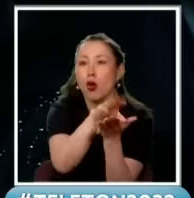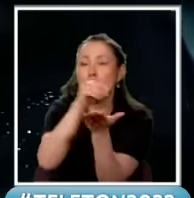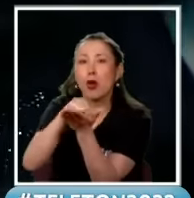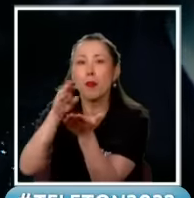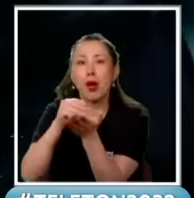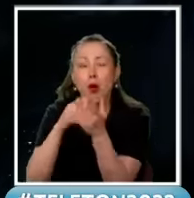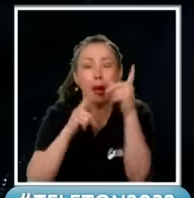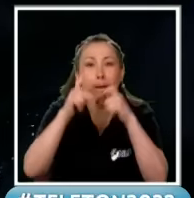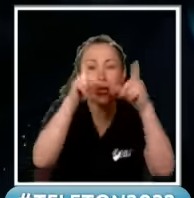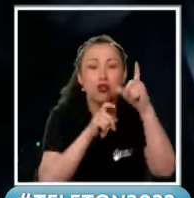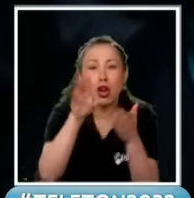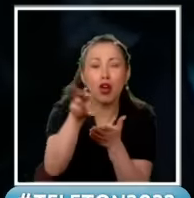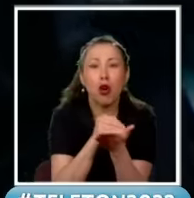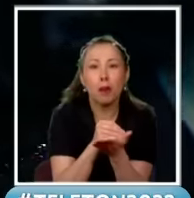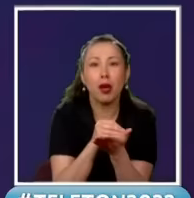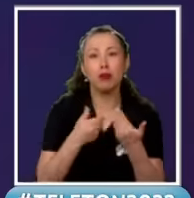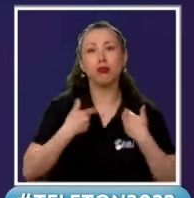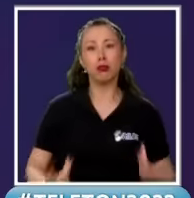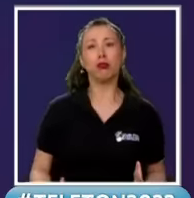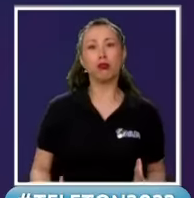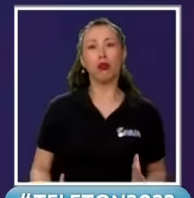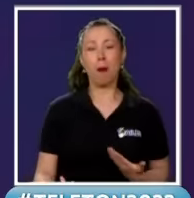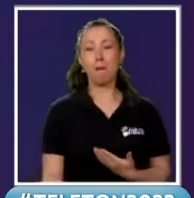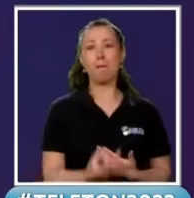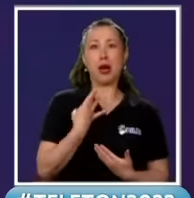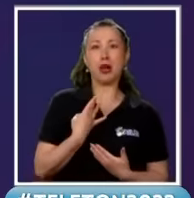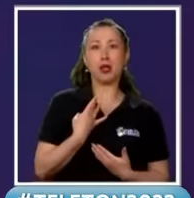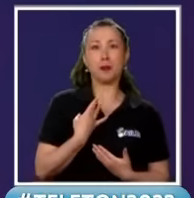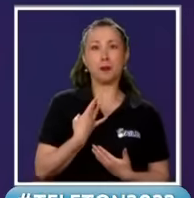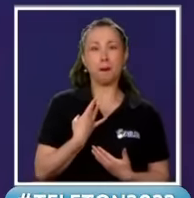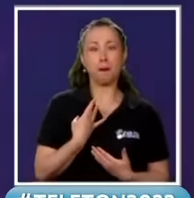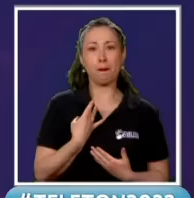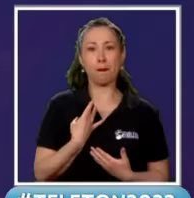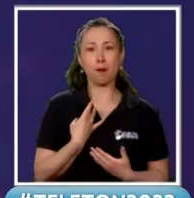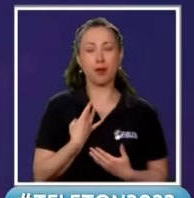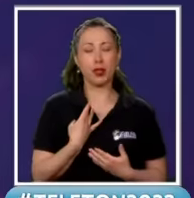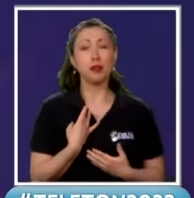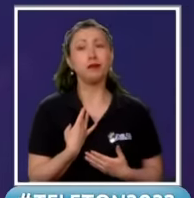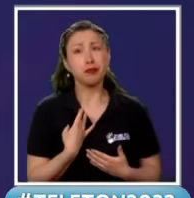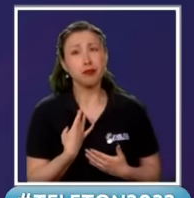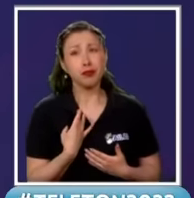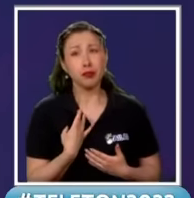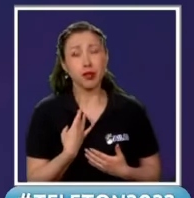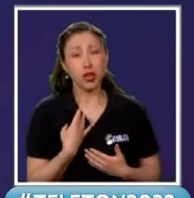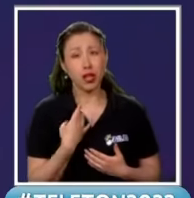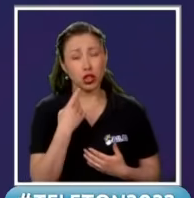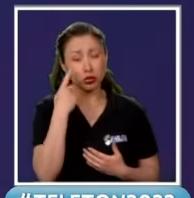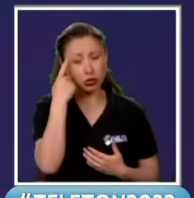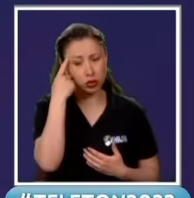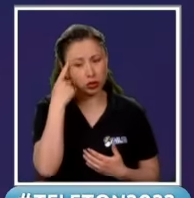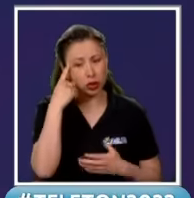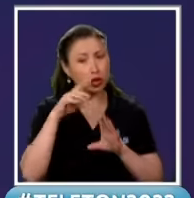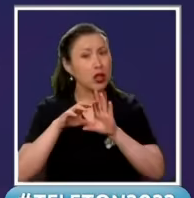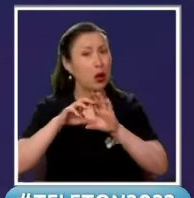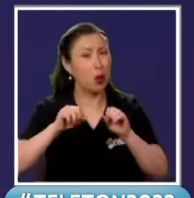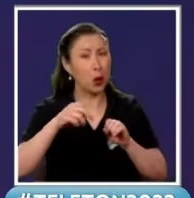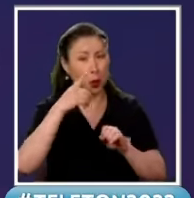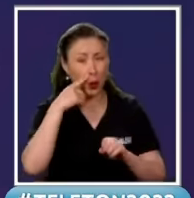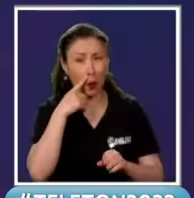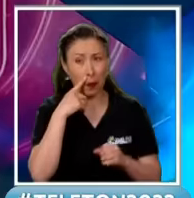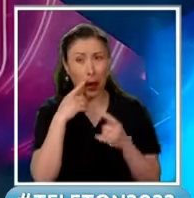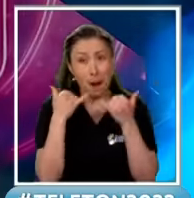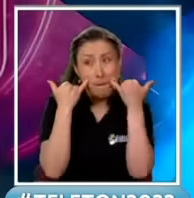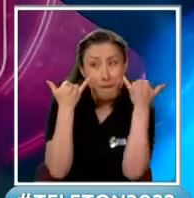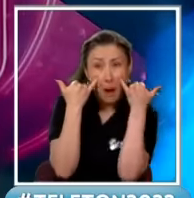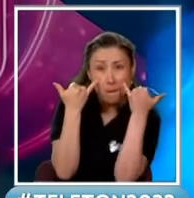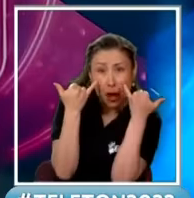falta de respeto esa weá. Siento que esa weá no se hace. Por eso estoy un poco de acuerdo con Bob Bunny, que está enojado